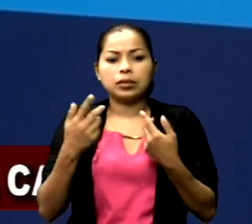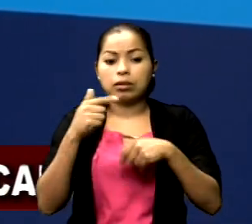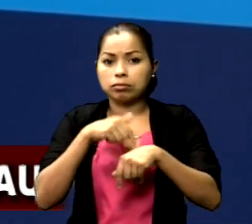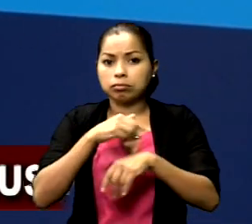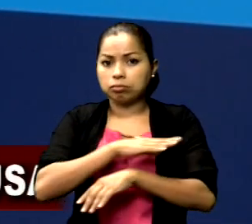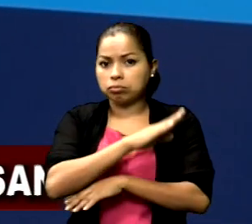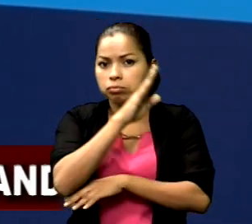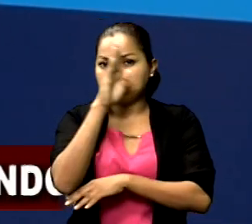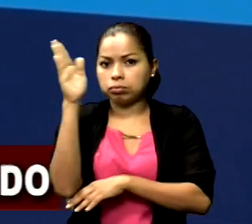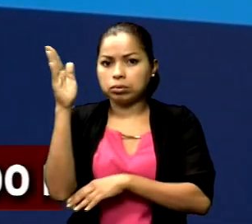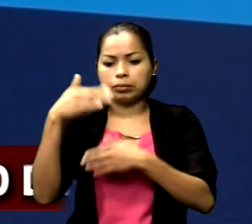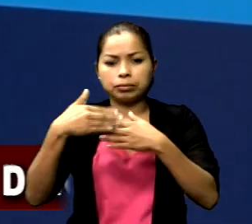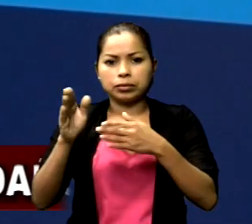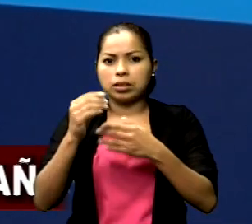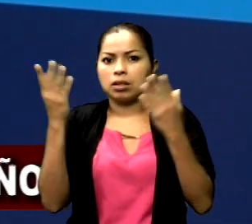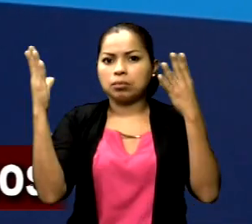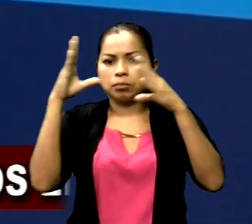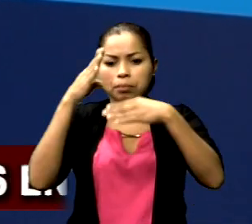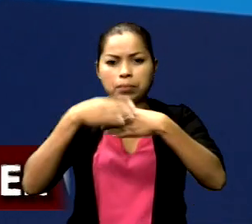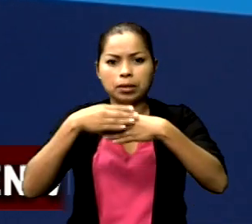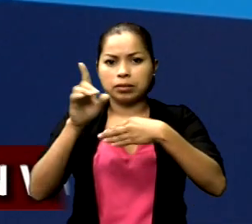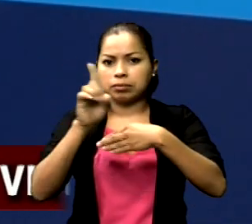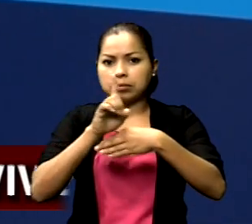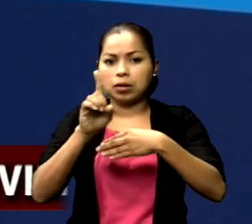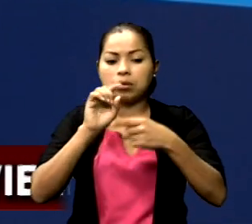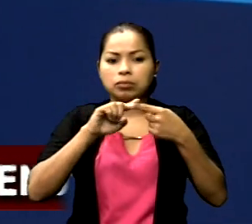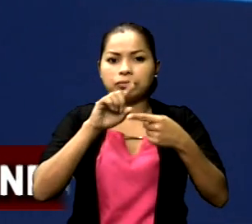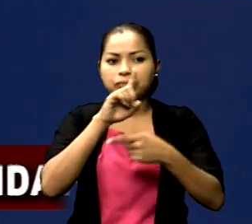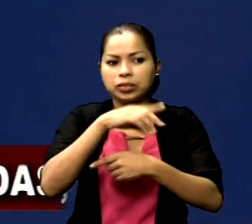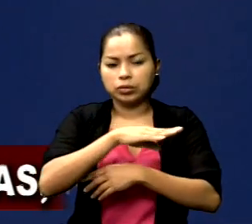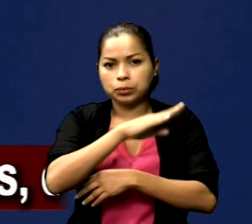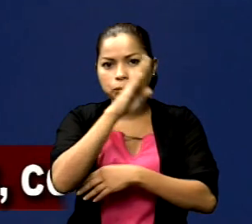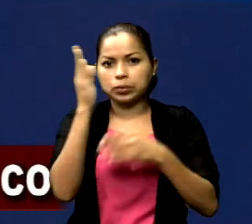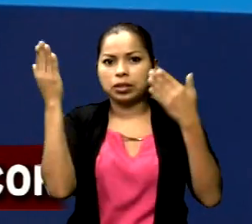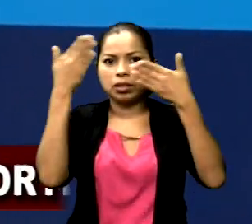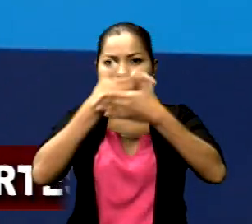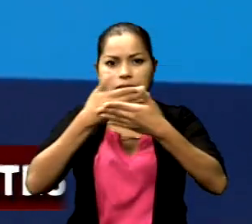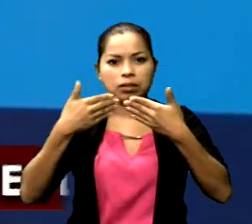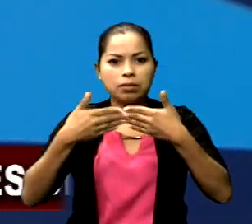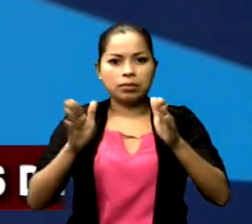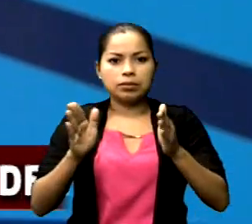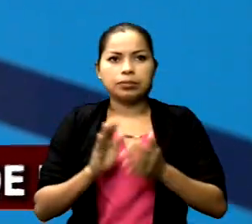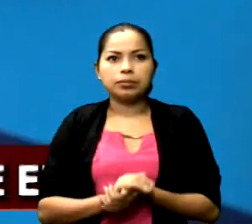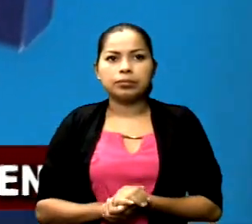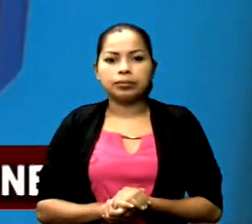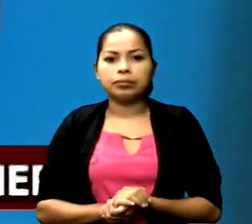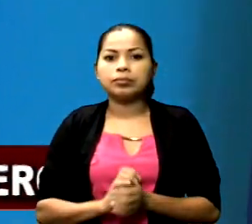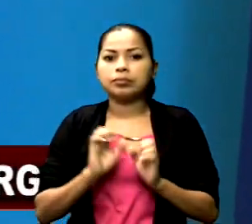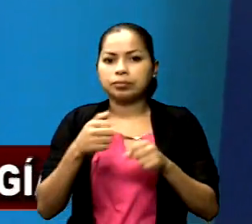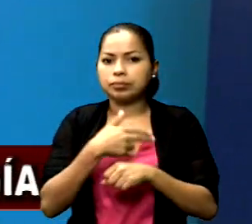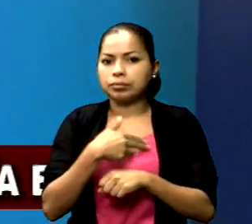A cualquier hora, hasta las 24 horas. Solo que se asegure de tener su voucher. ¿Y también